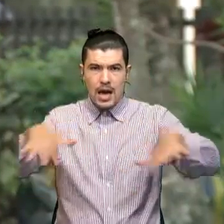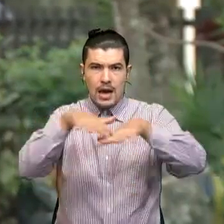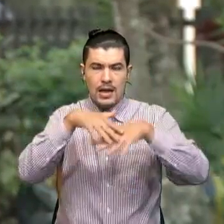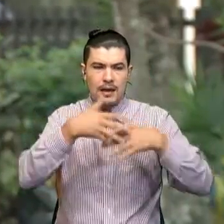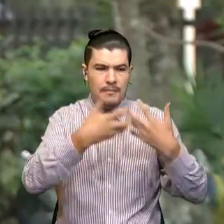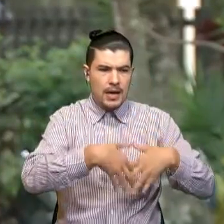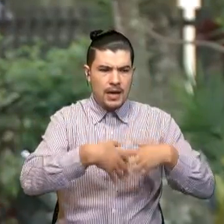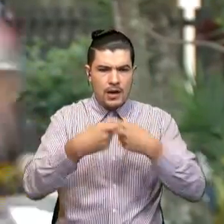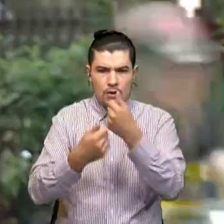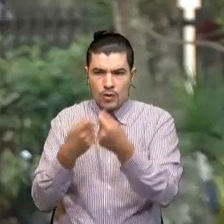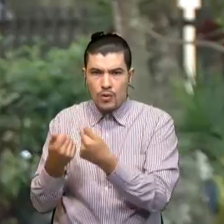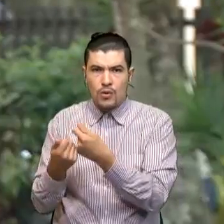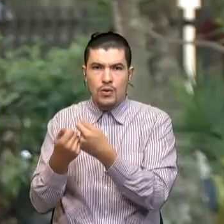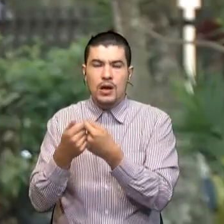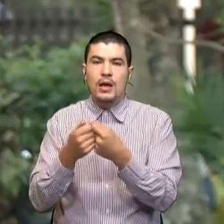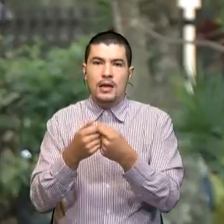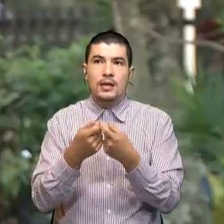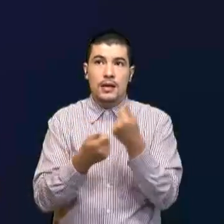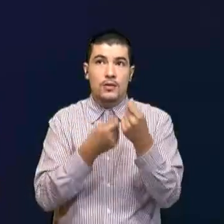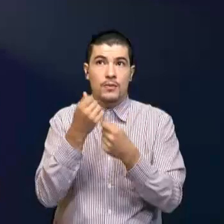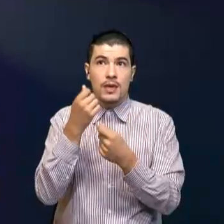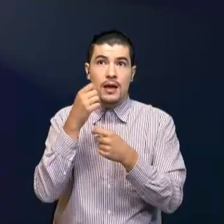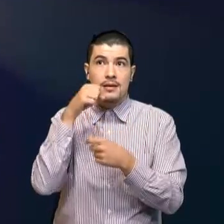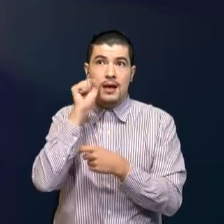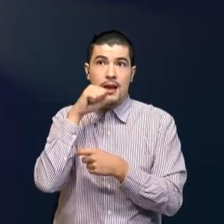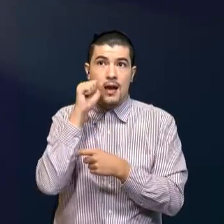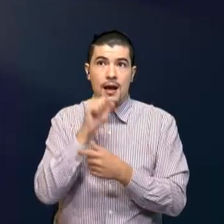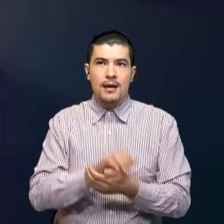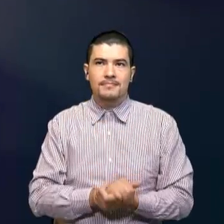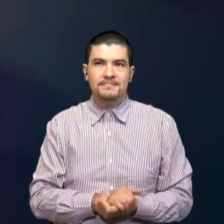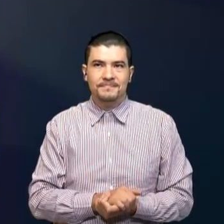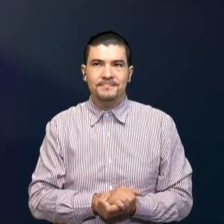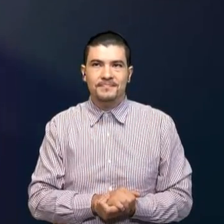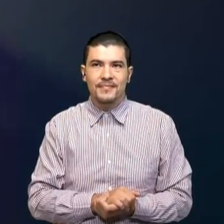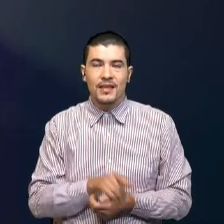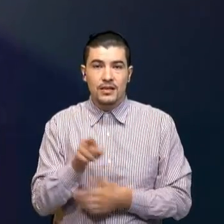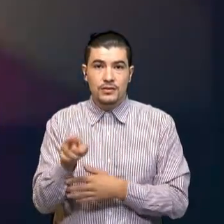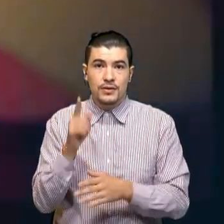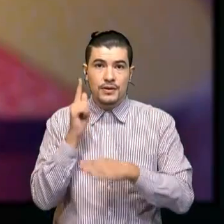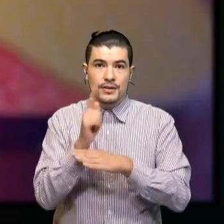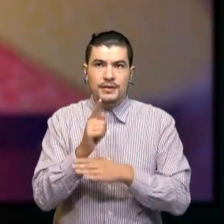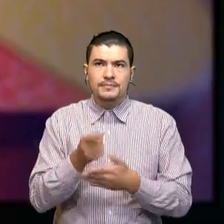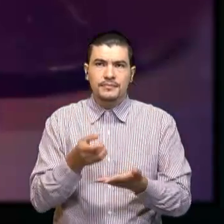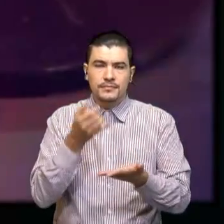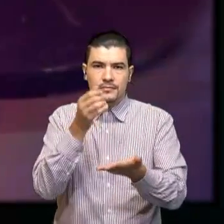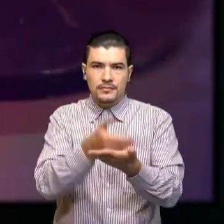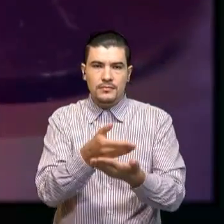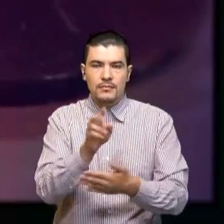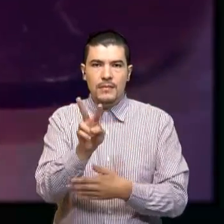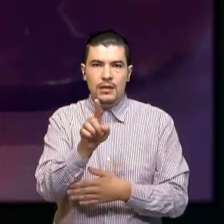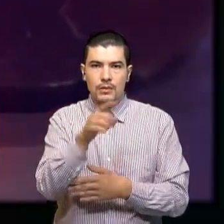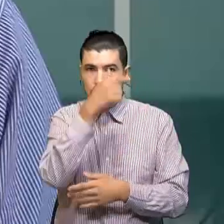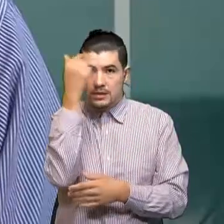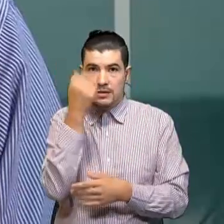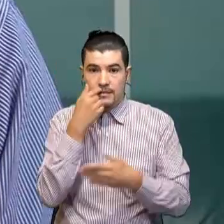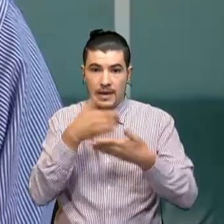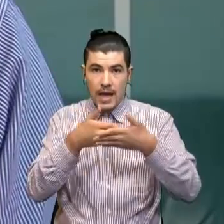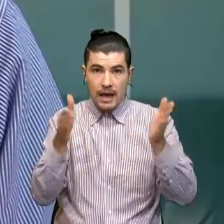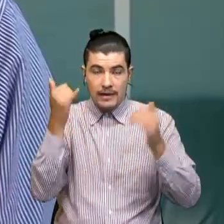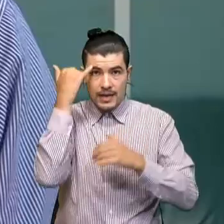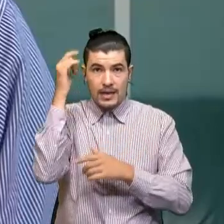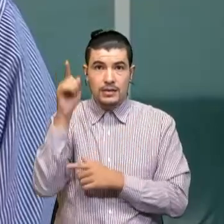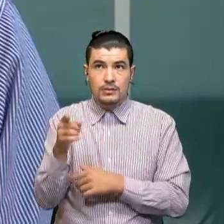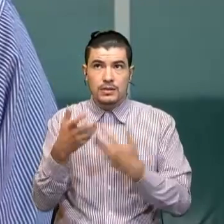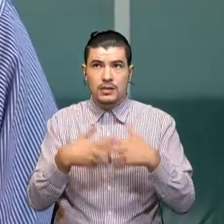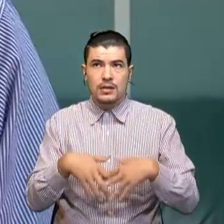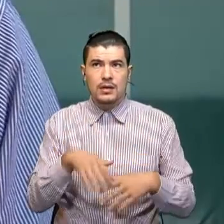manufactura, comercio y economía naranja. El Fondo Emprender del SENA tendrá hasta el 21 de septiembre abierta la convocatoria. Está